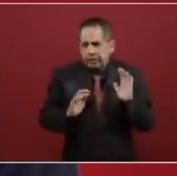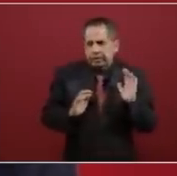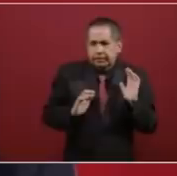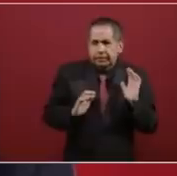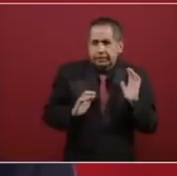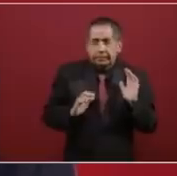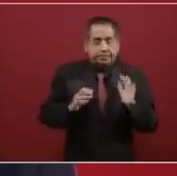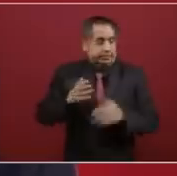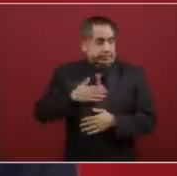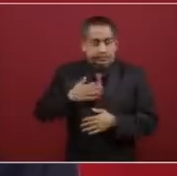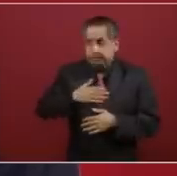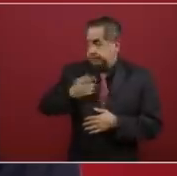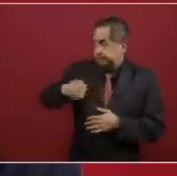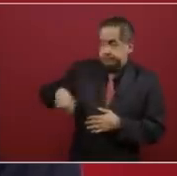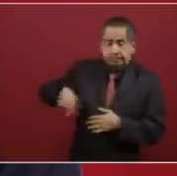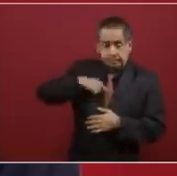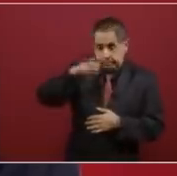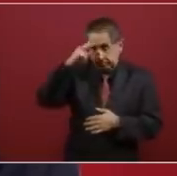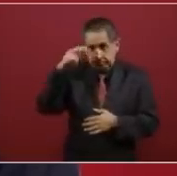de parte nuestra